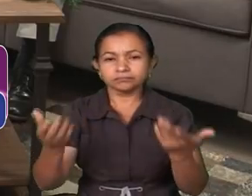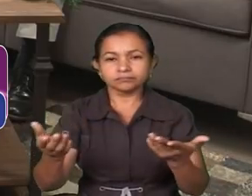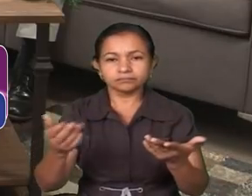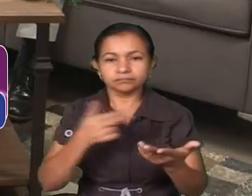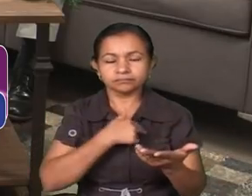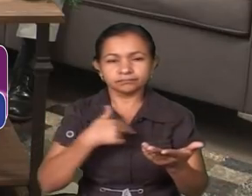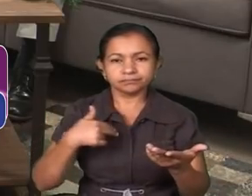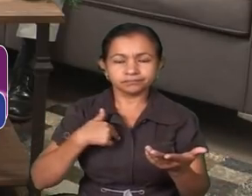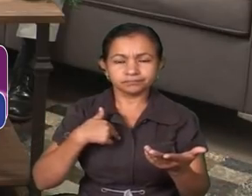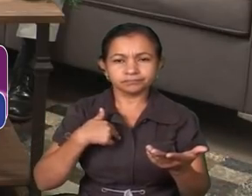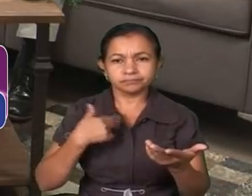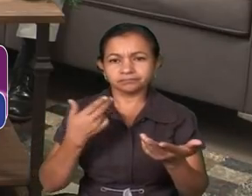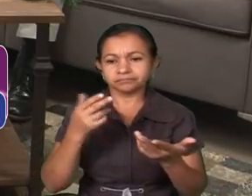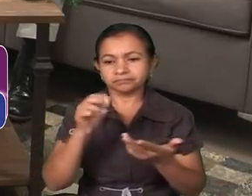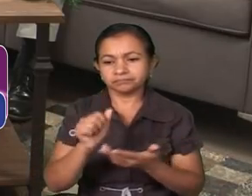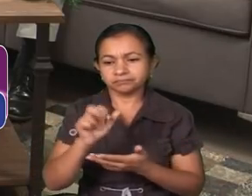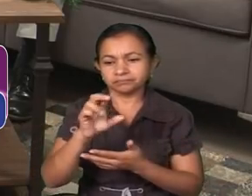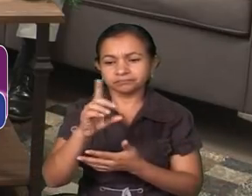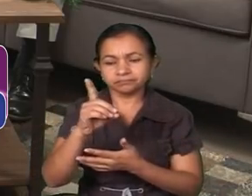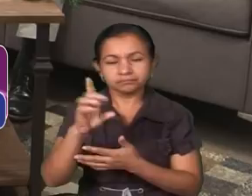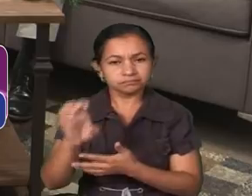Hice arde.